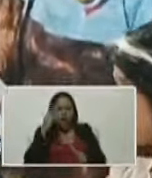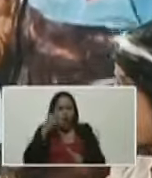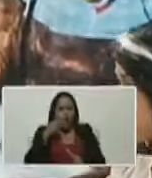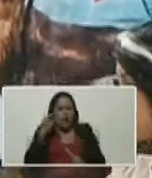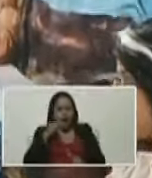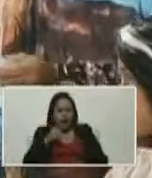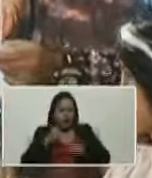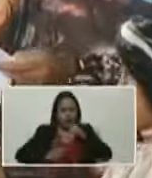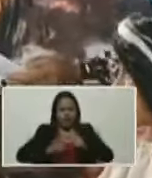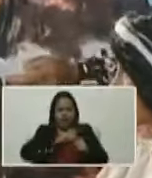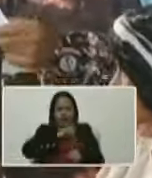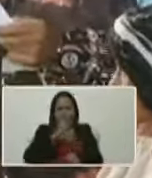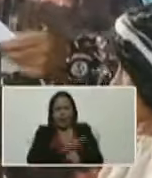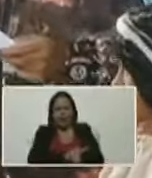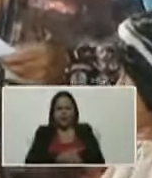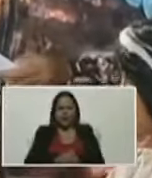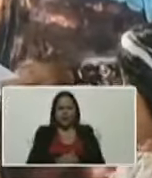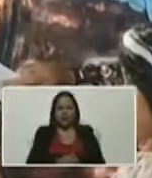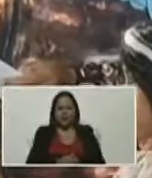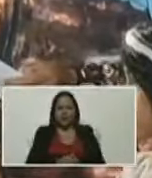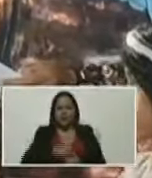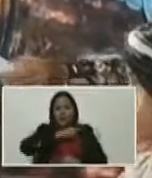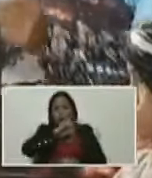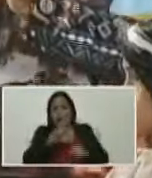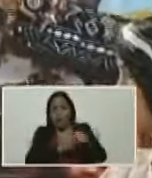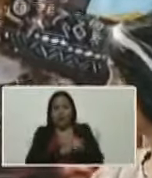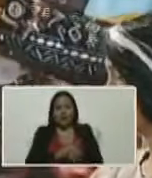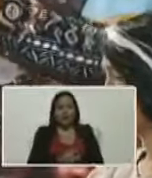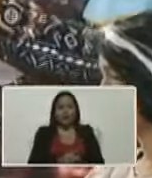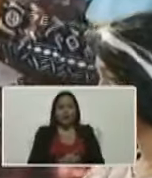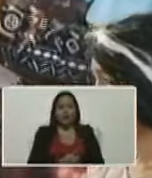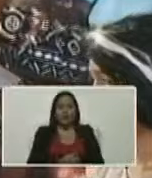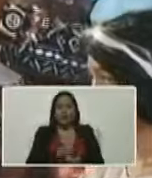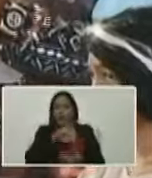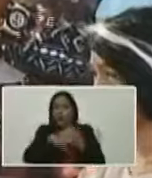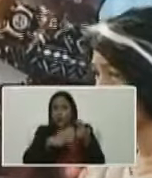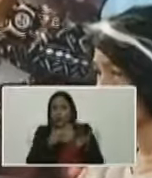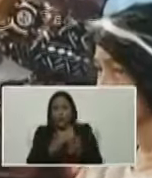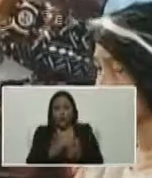energía, vida, fuerza, fuerza. Nunca